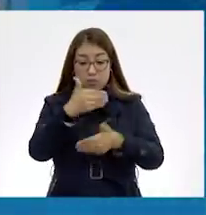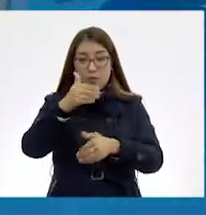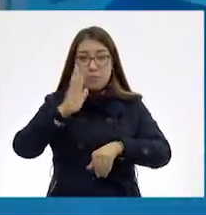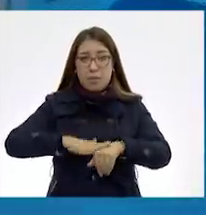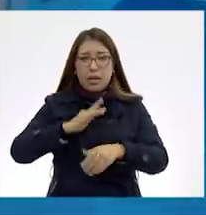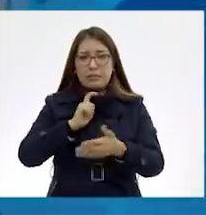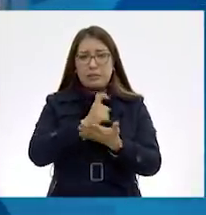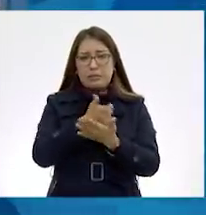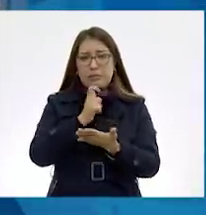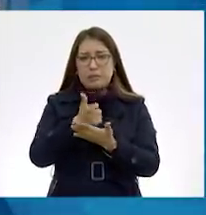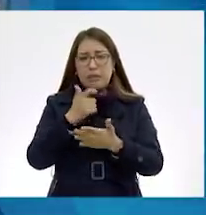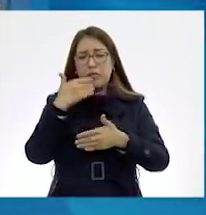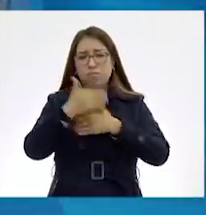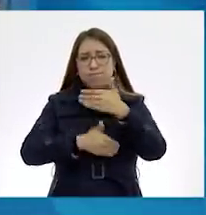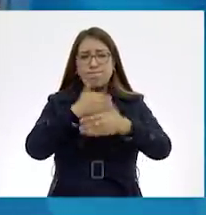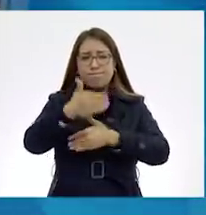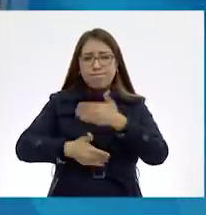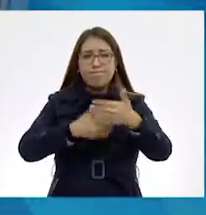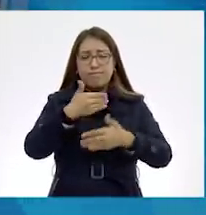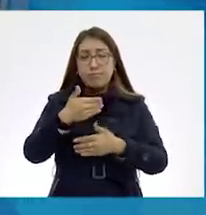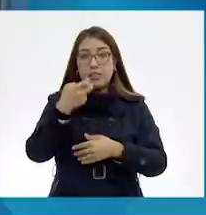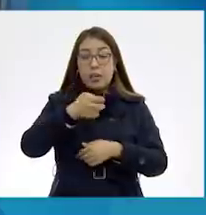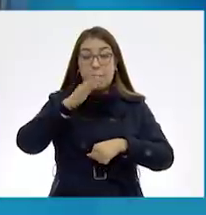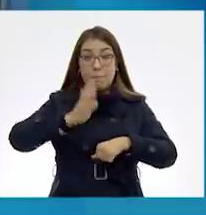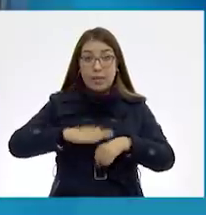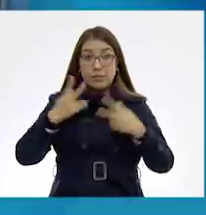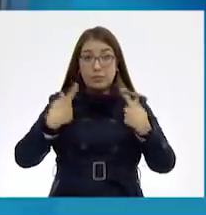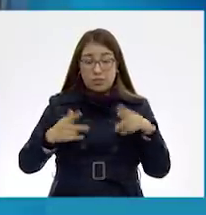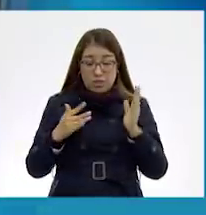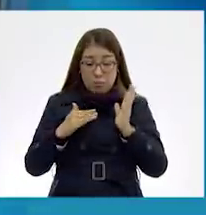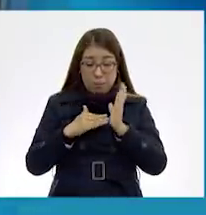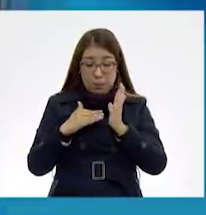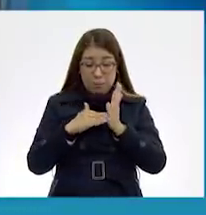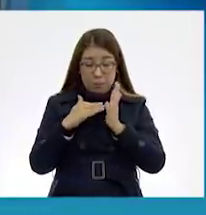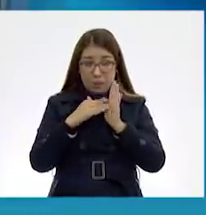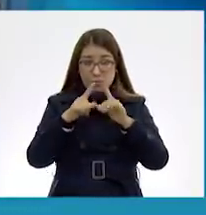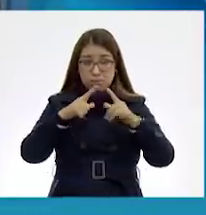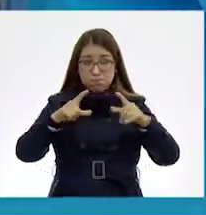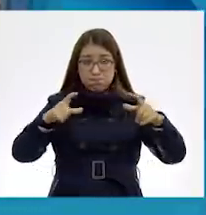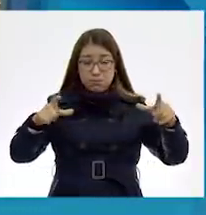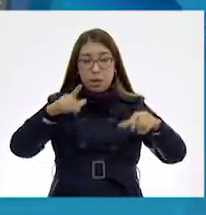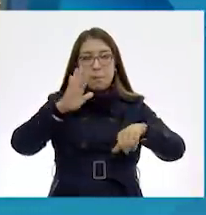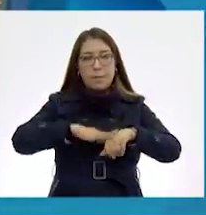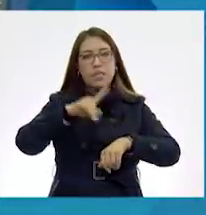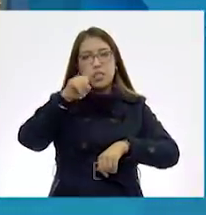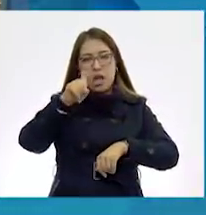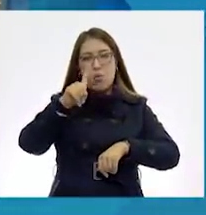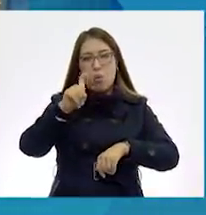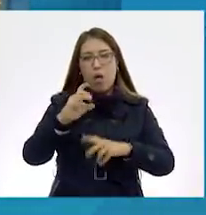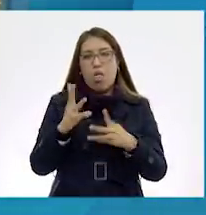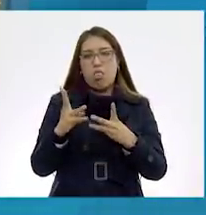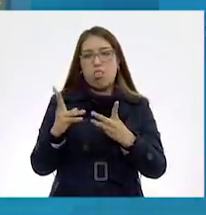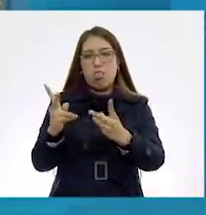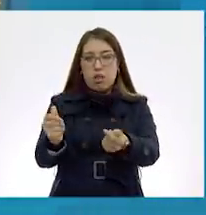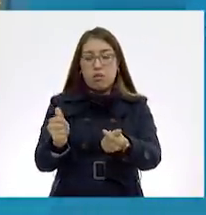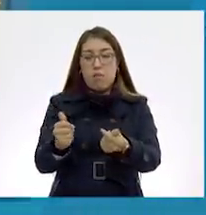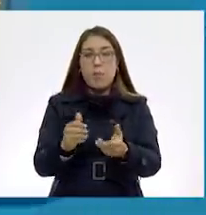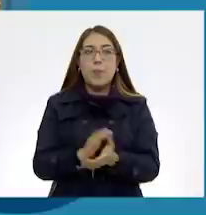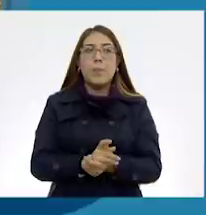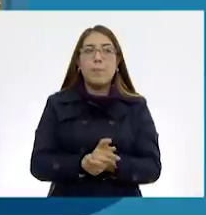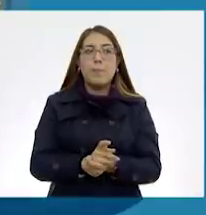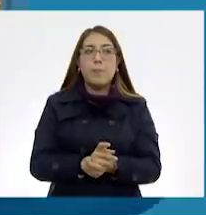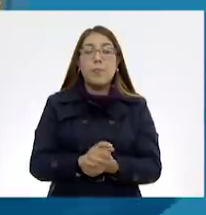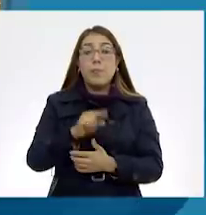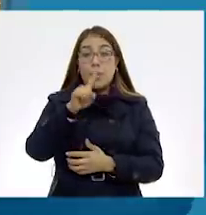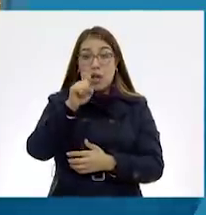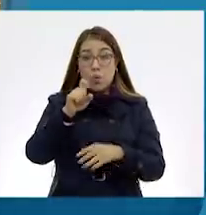económico. Como somos más personas, necesitamos más agua. La desigual distribución del